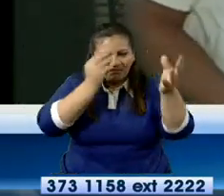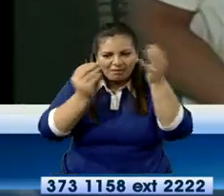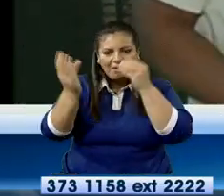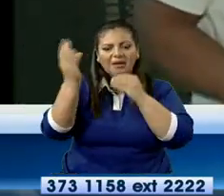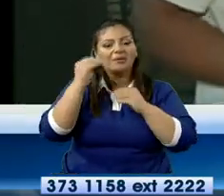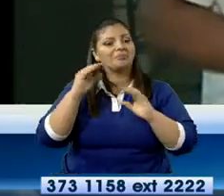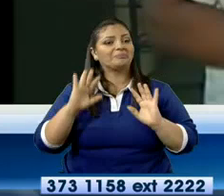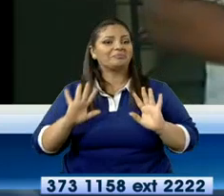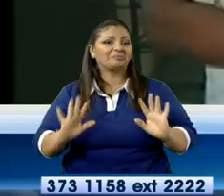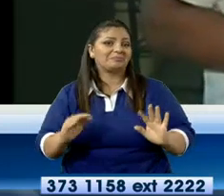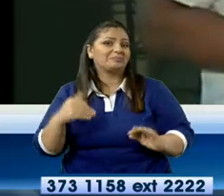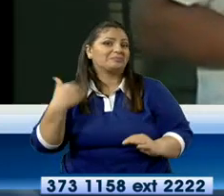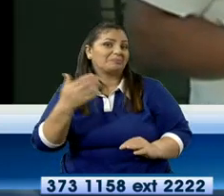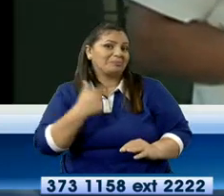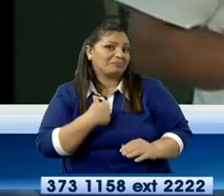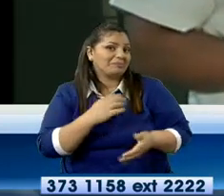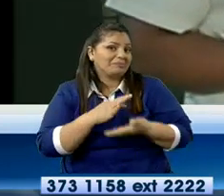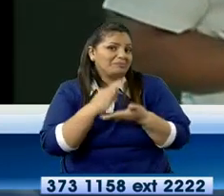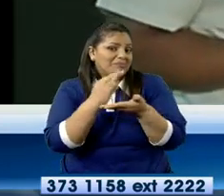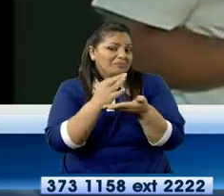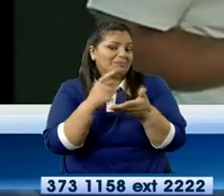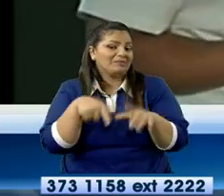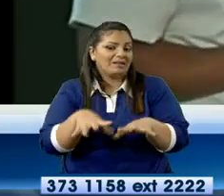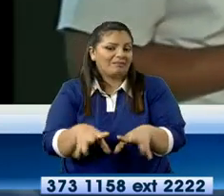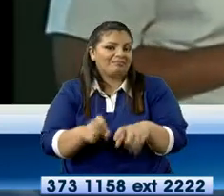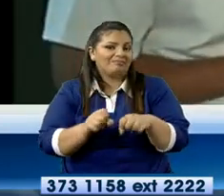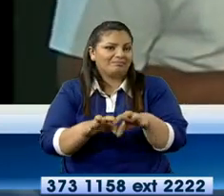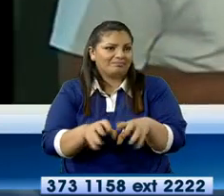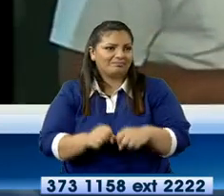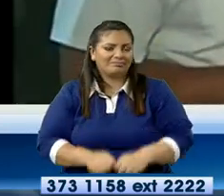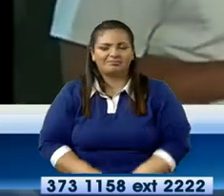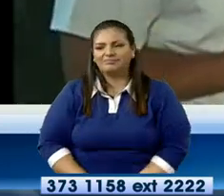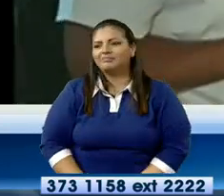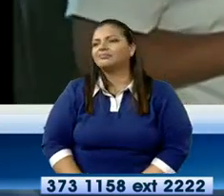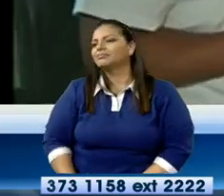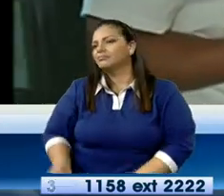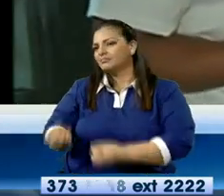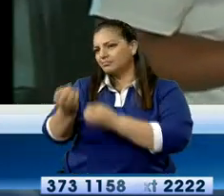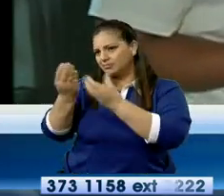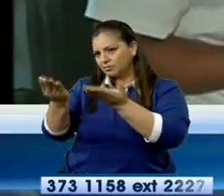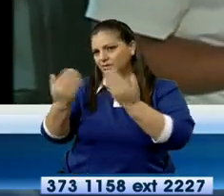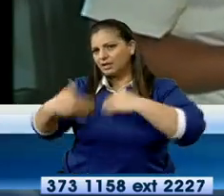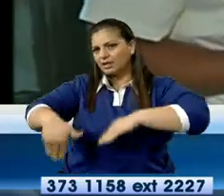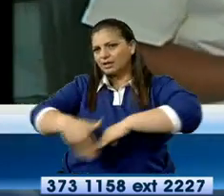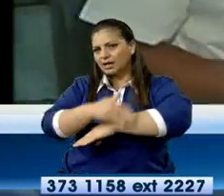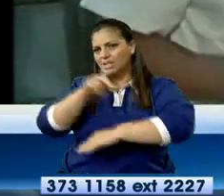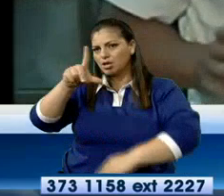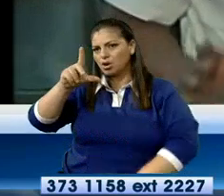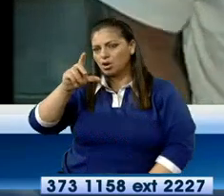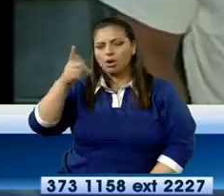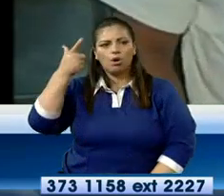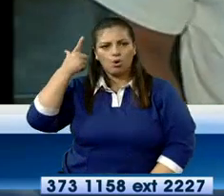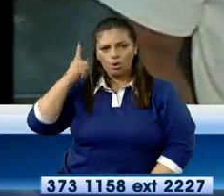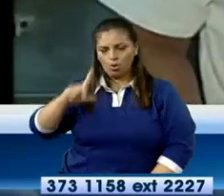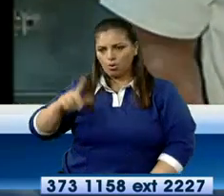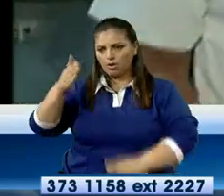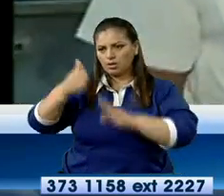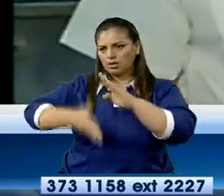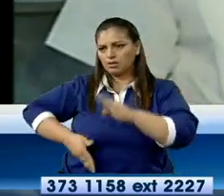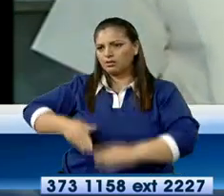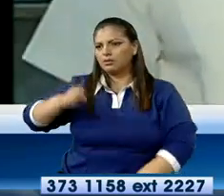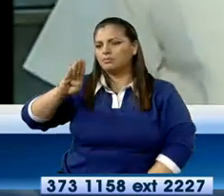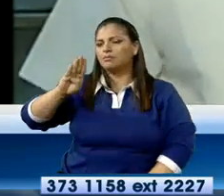Sí, bueno, pues si ustedes nos permiten, nosotros le estamos atendiendo nuestra principal Loja y Vaquerizo Moreno. Y pues en